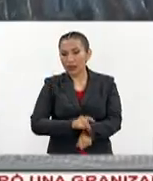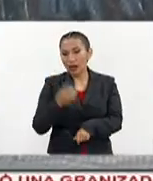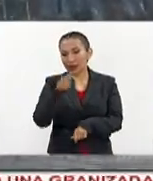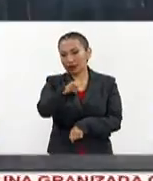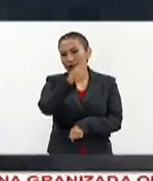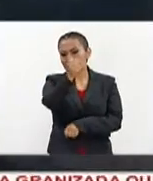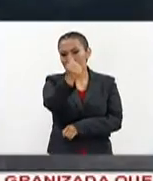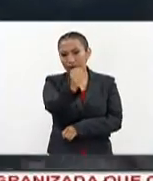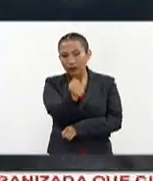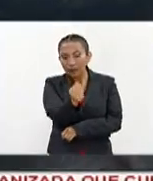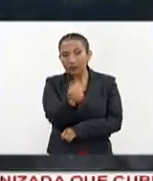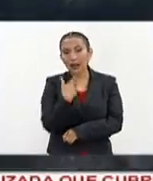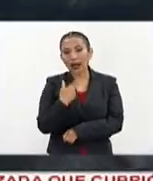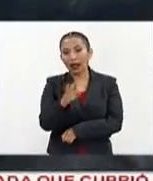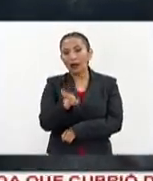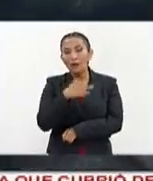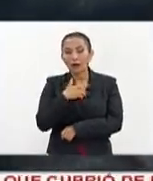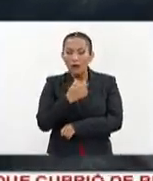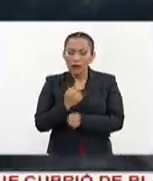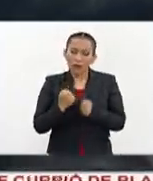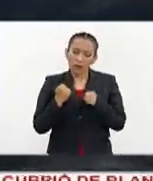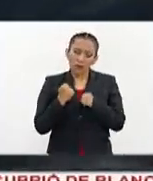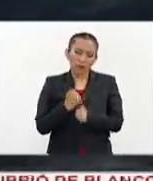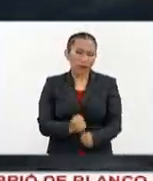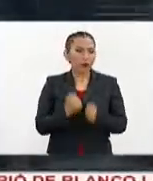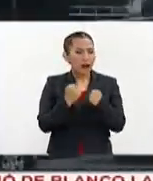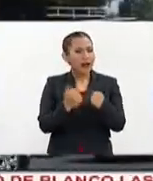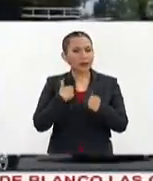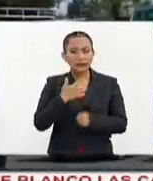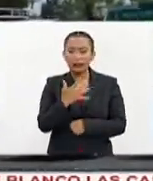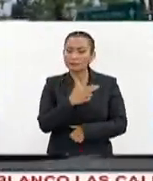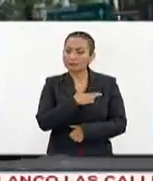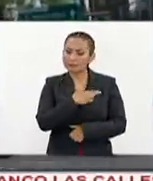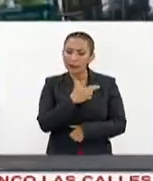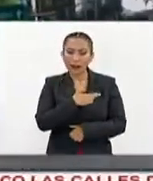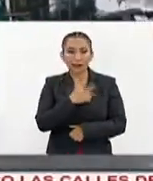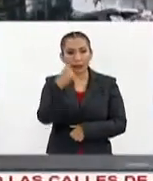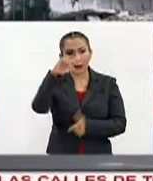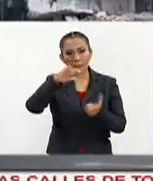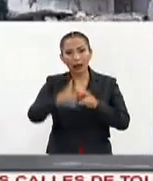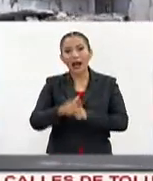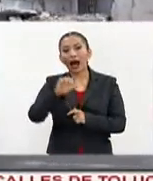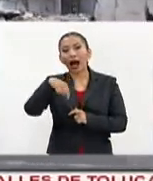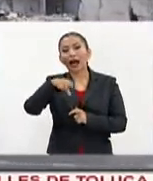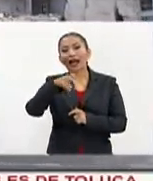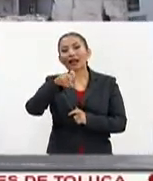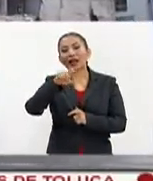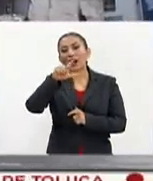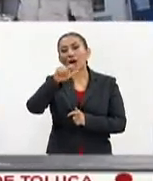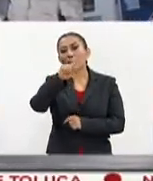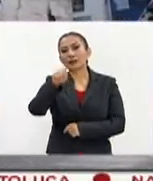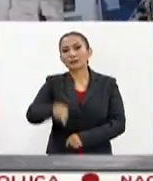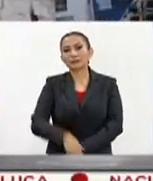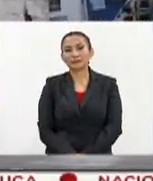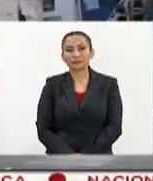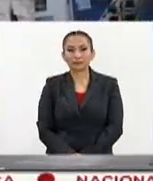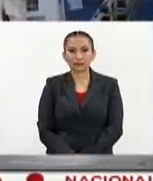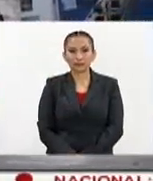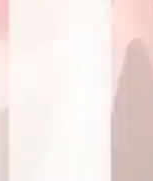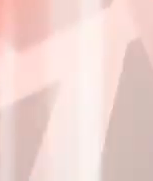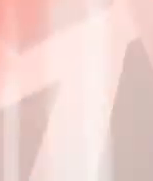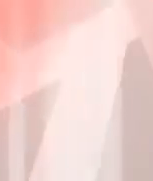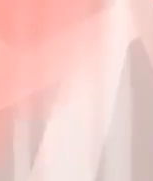de septiembre, que dejaron una herida muy honda, difícil de borrar. Para México al Día, Jacqueline López Zárate.